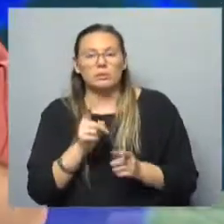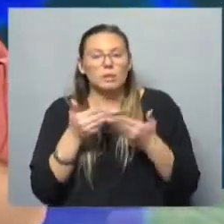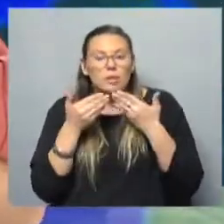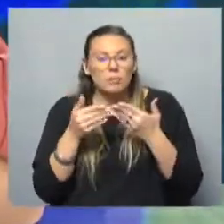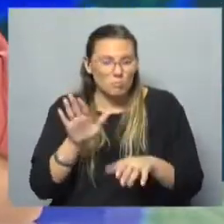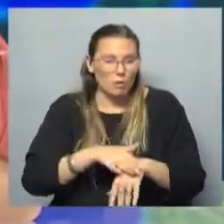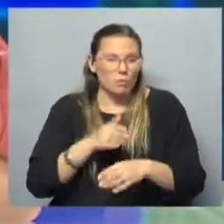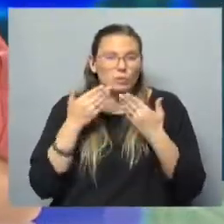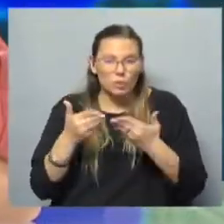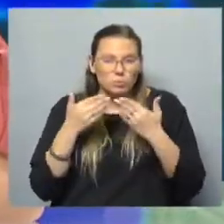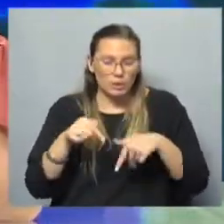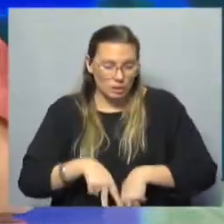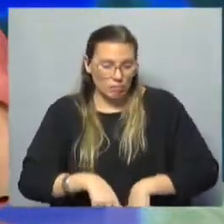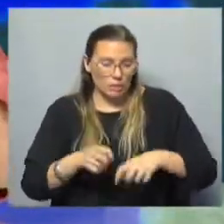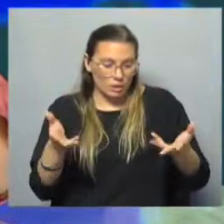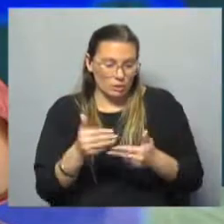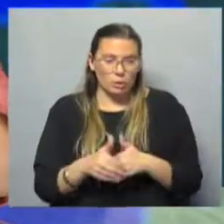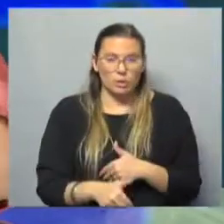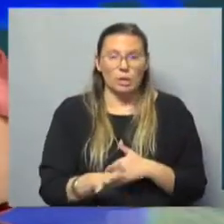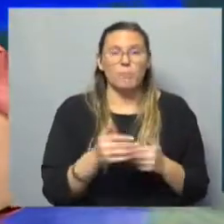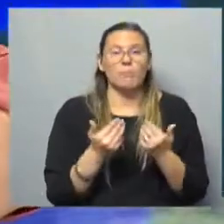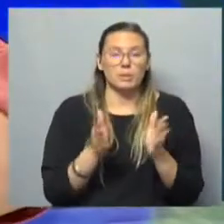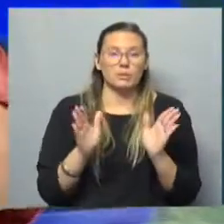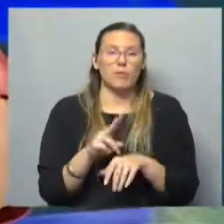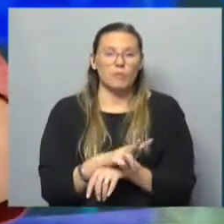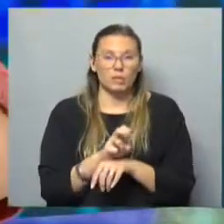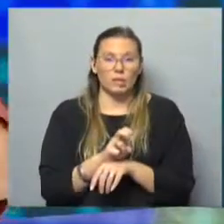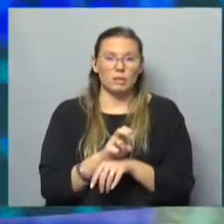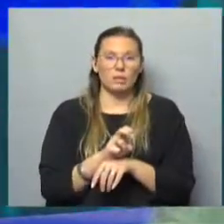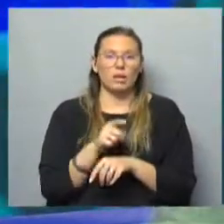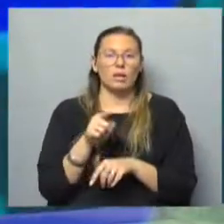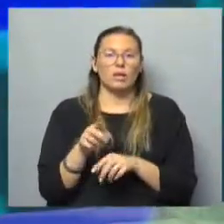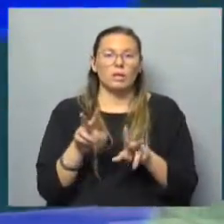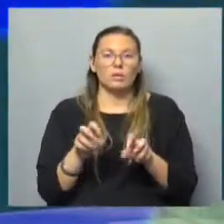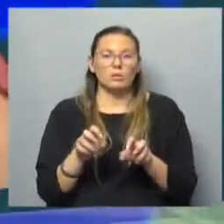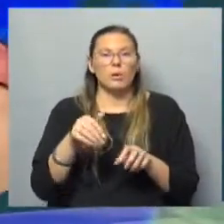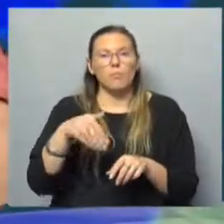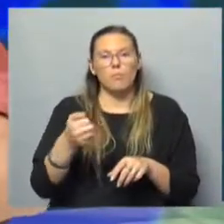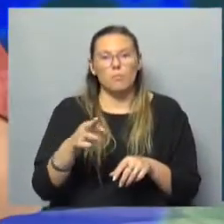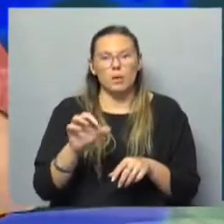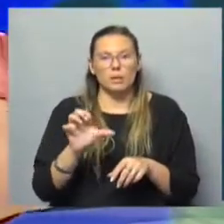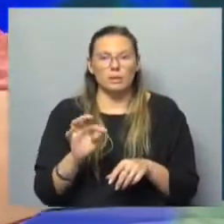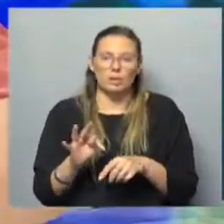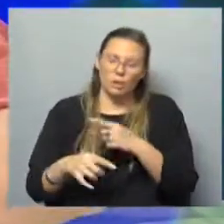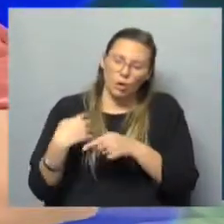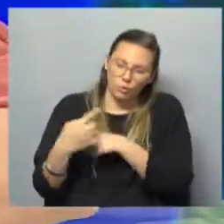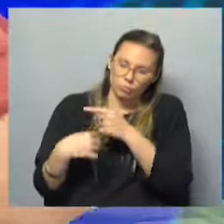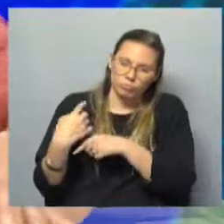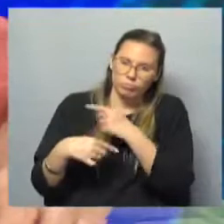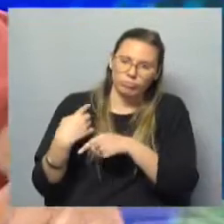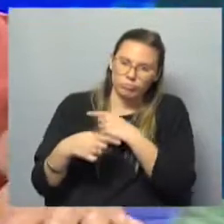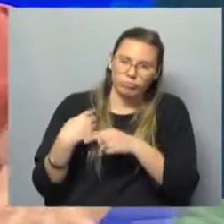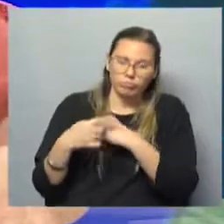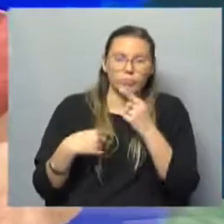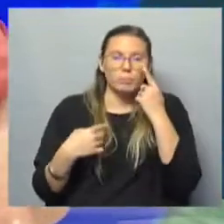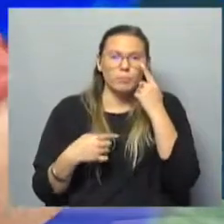interpelación en esta investigación que está haciendo Fiscalía. Eso, caso Marcet, que sigue y sigue y va a seguir,